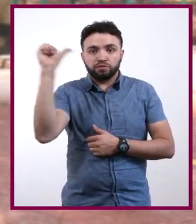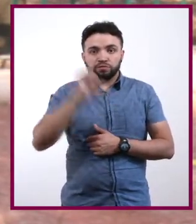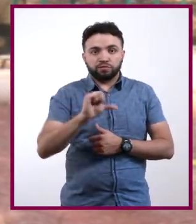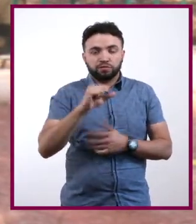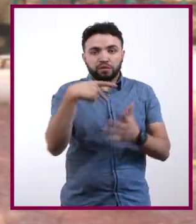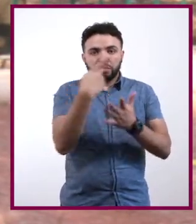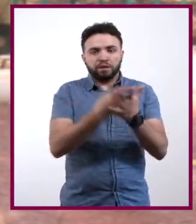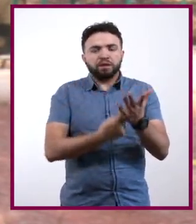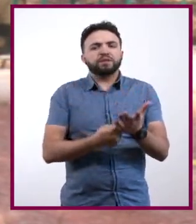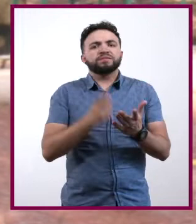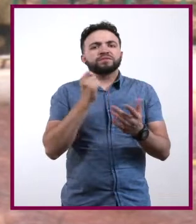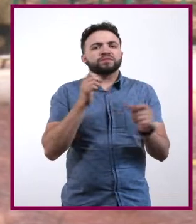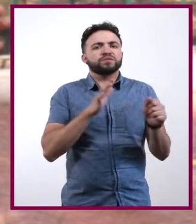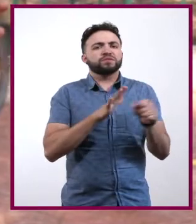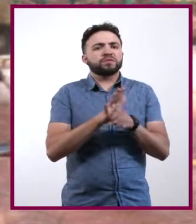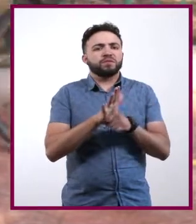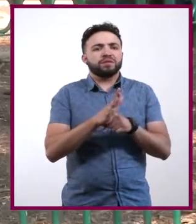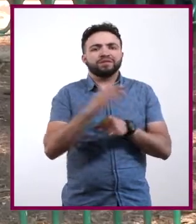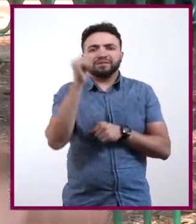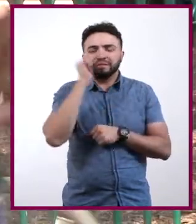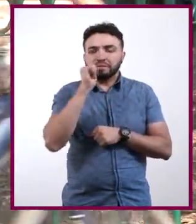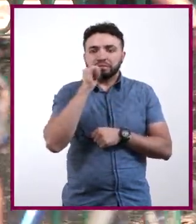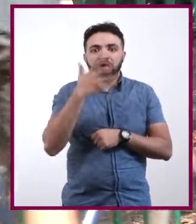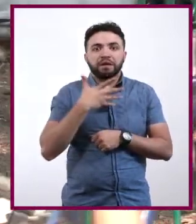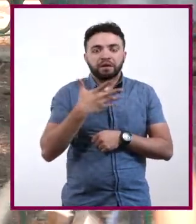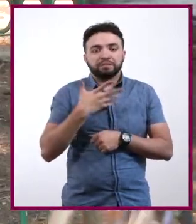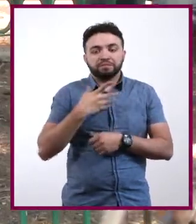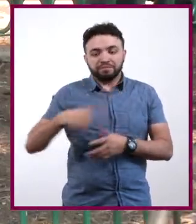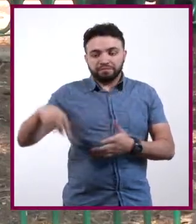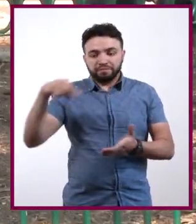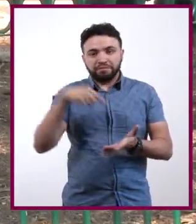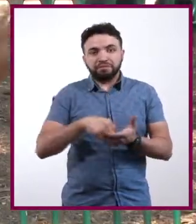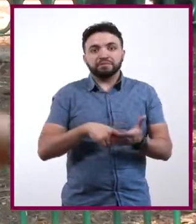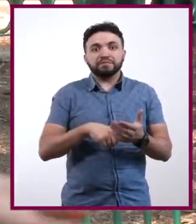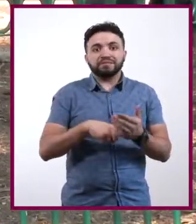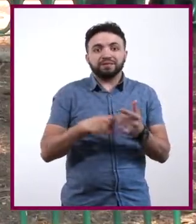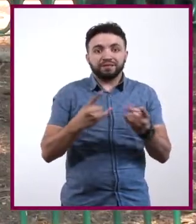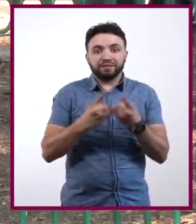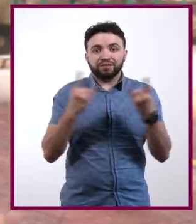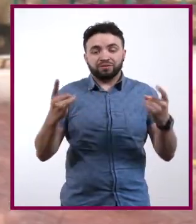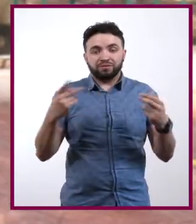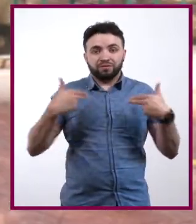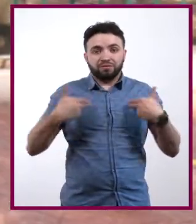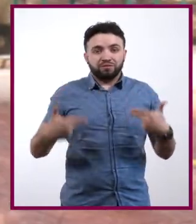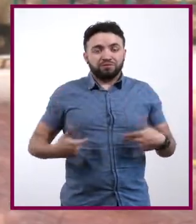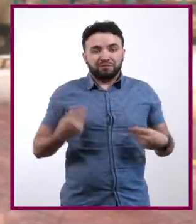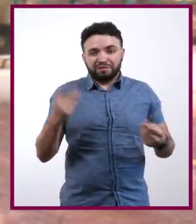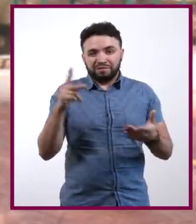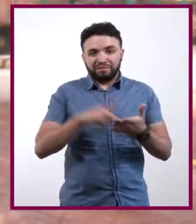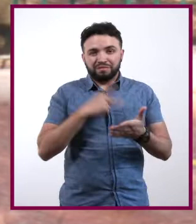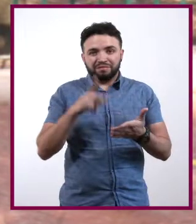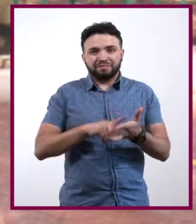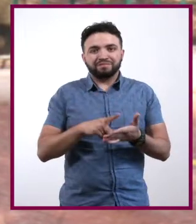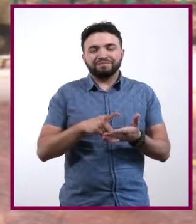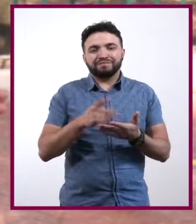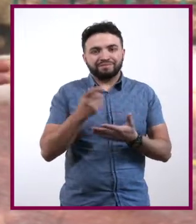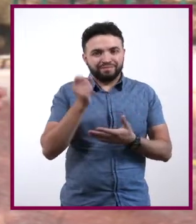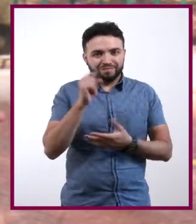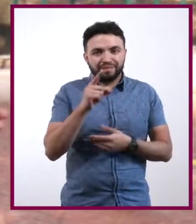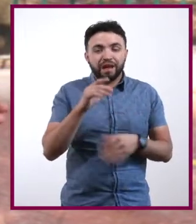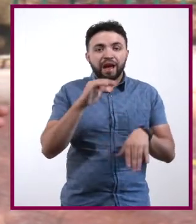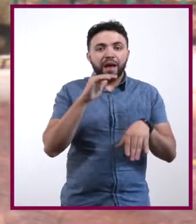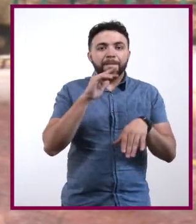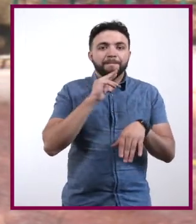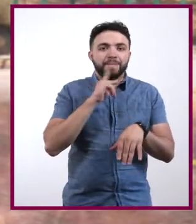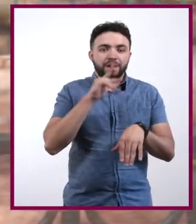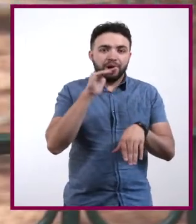a dedicar a un personaje que siempre ha estado presente en la historia de la humanidad de muy diversas maneras. Como bien dicen, se trata del mejor